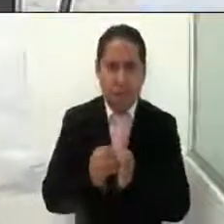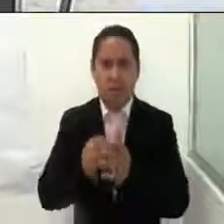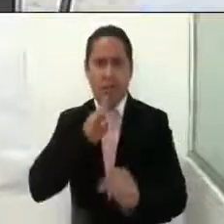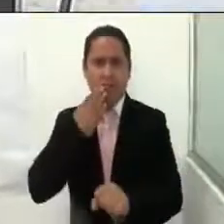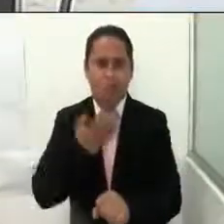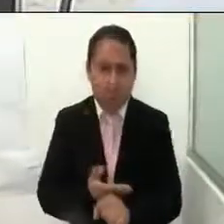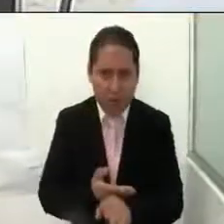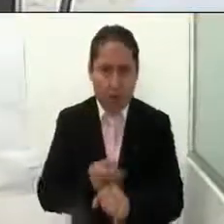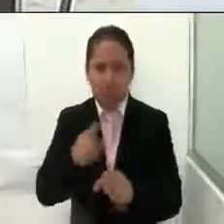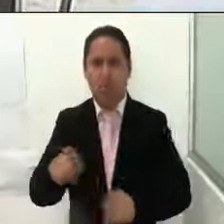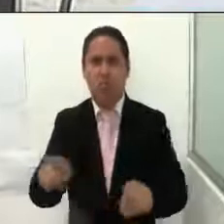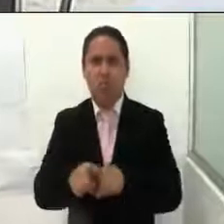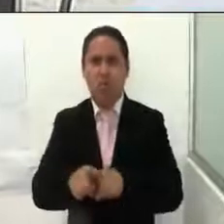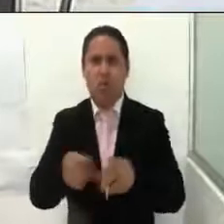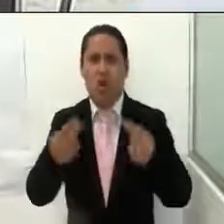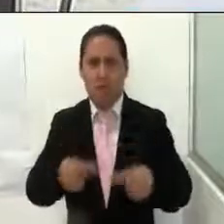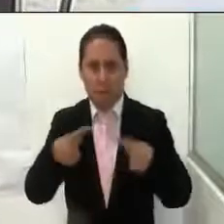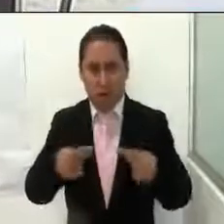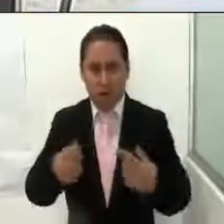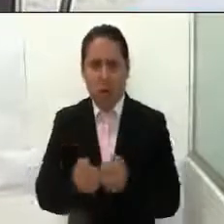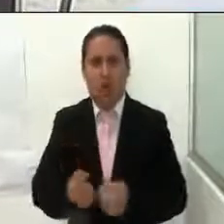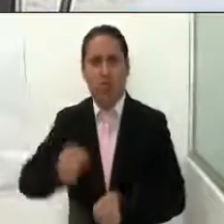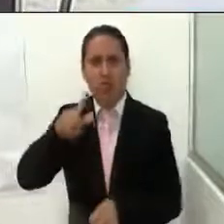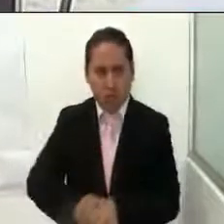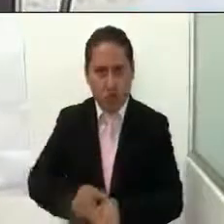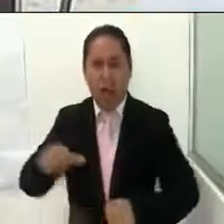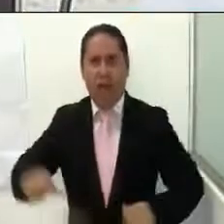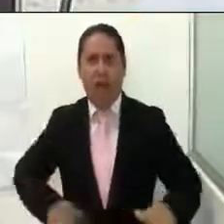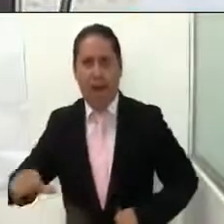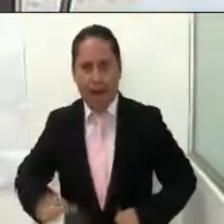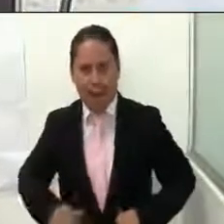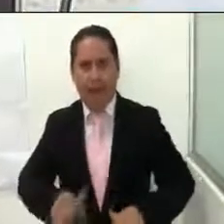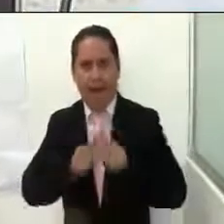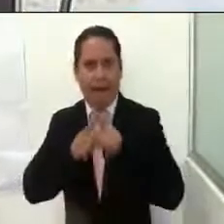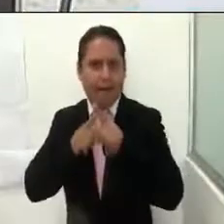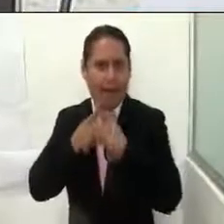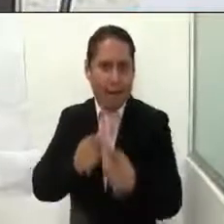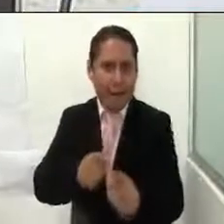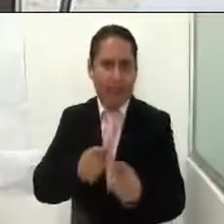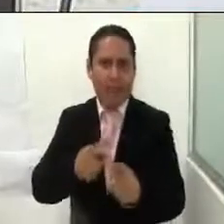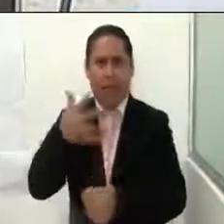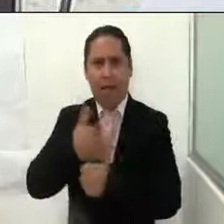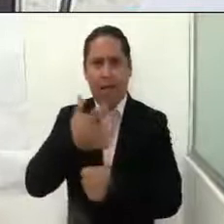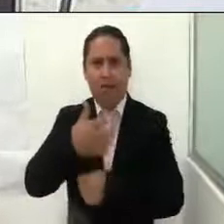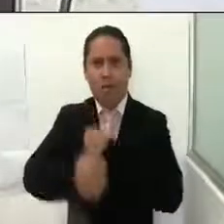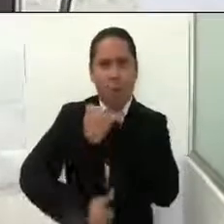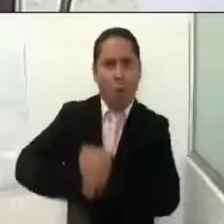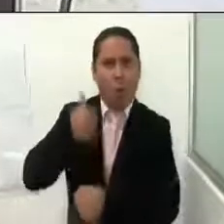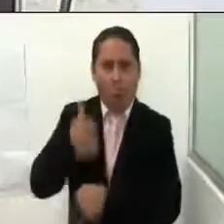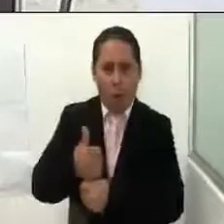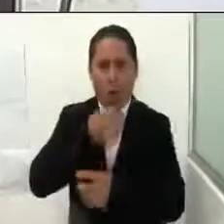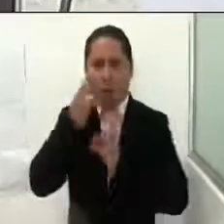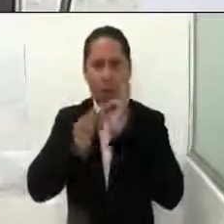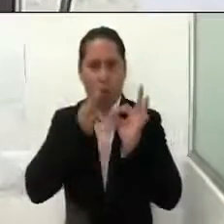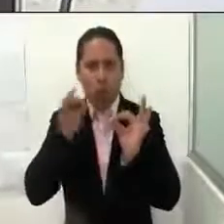nuestra sociedad se advierten las diversas acciones realizadas durante este quinto año de actividades al frente al instituto